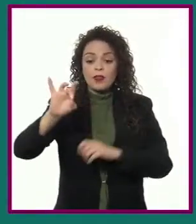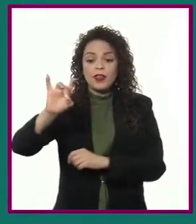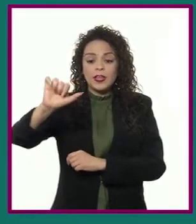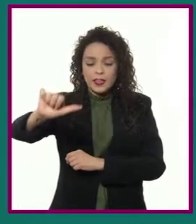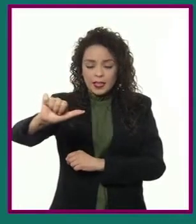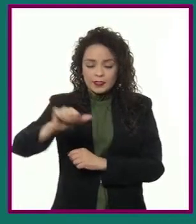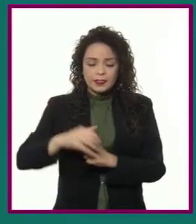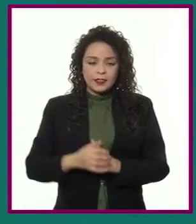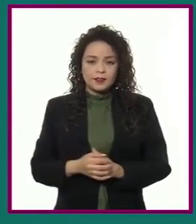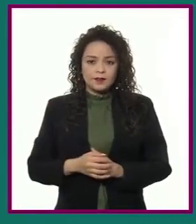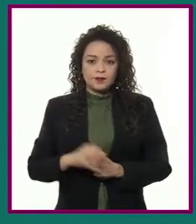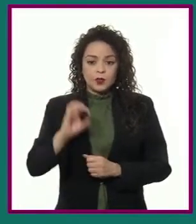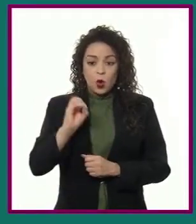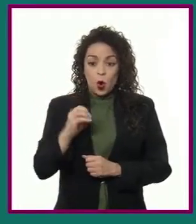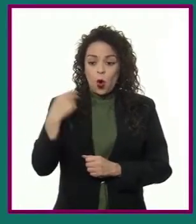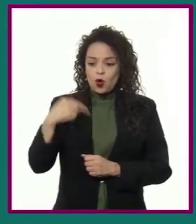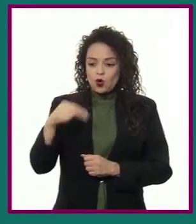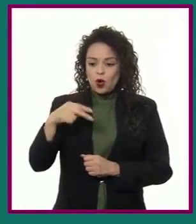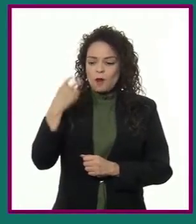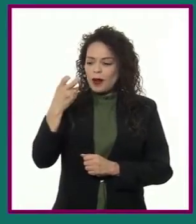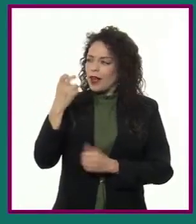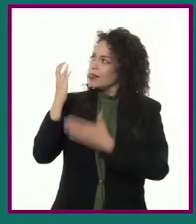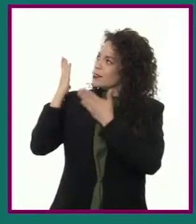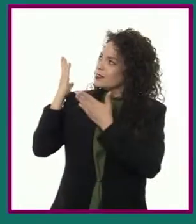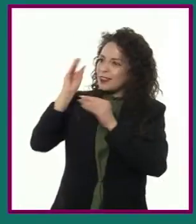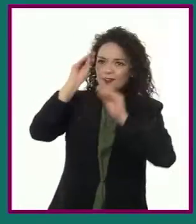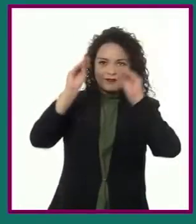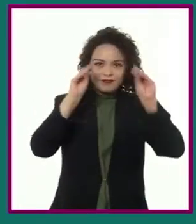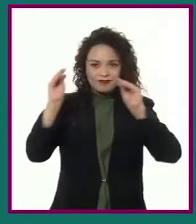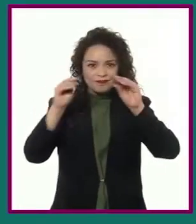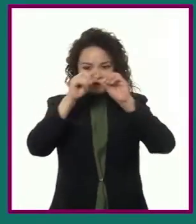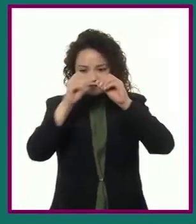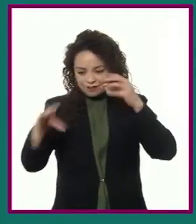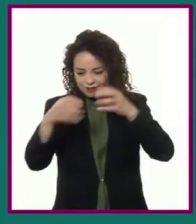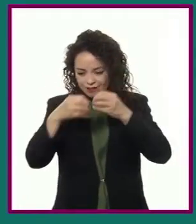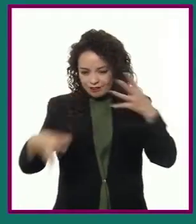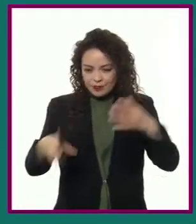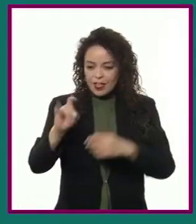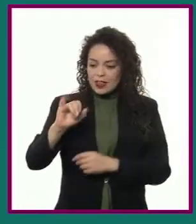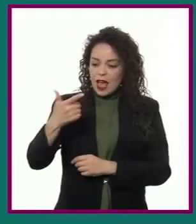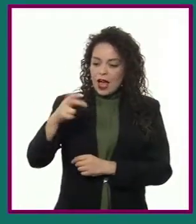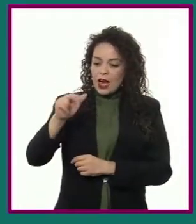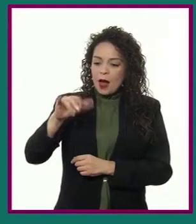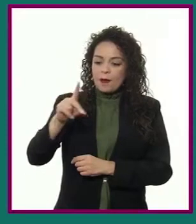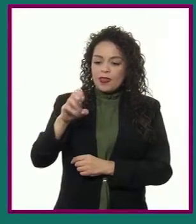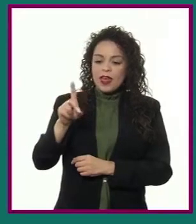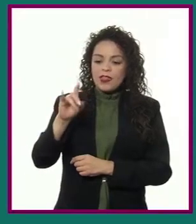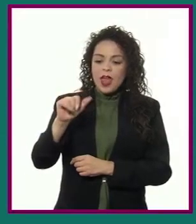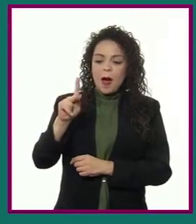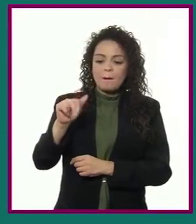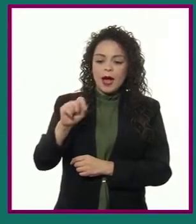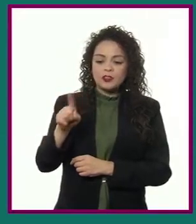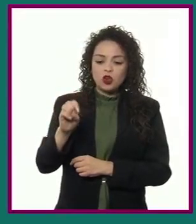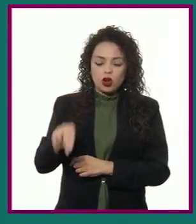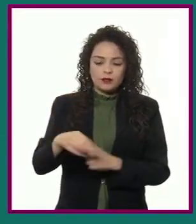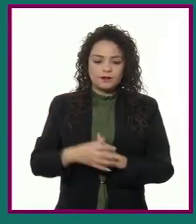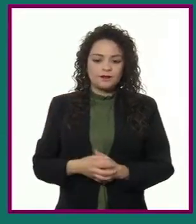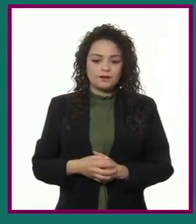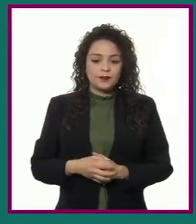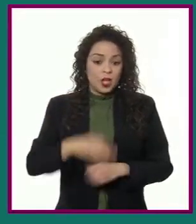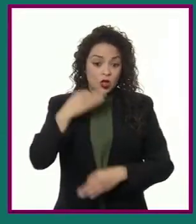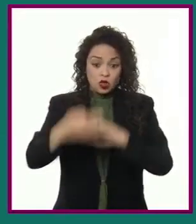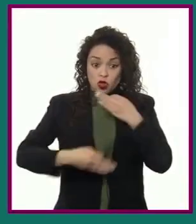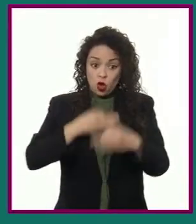como diagrama de diapasón, a consecuencia de la forma de su representación gráfica. No todas las galaxias en el